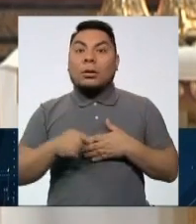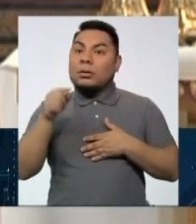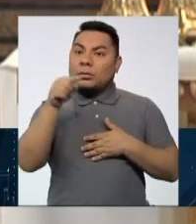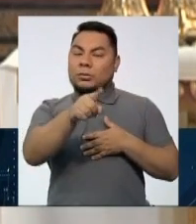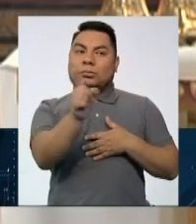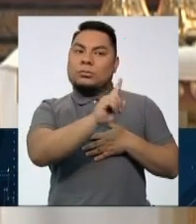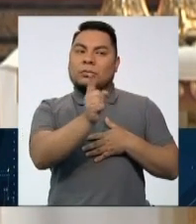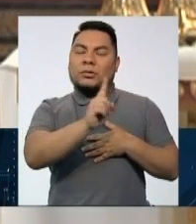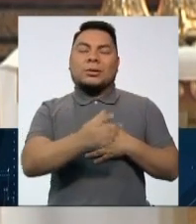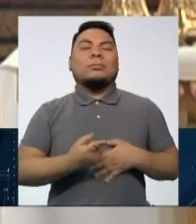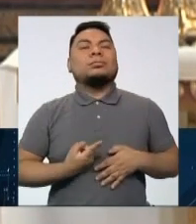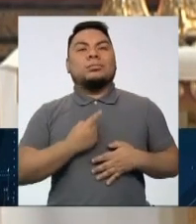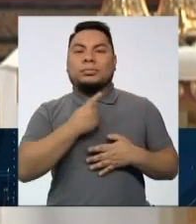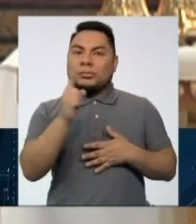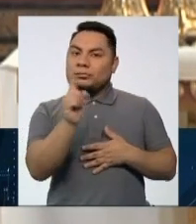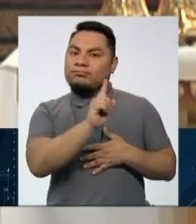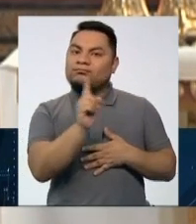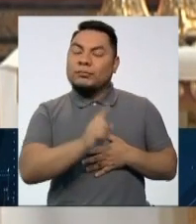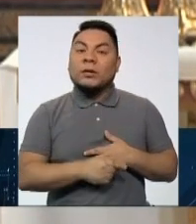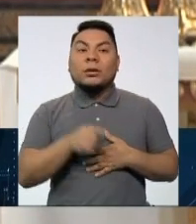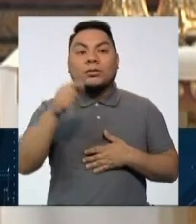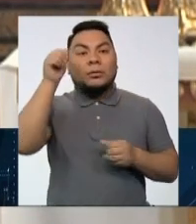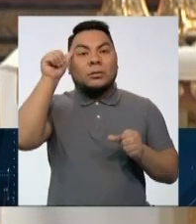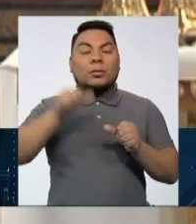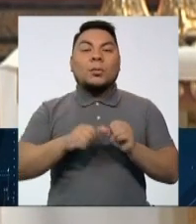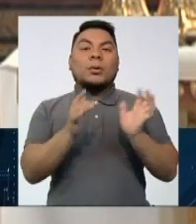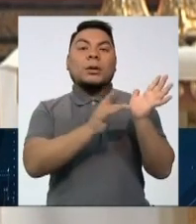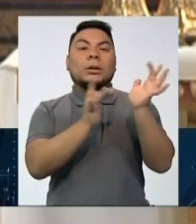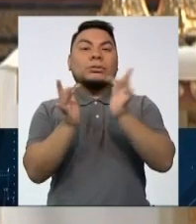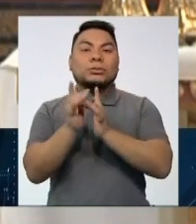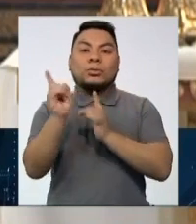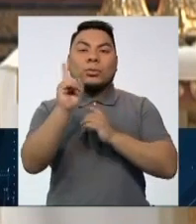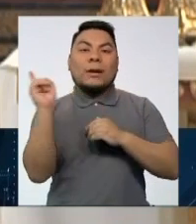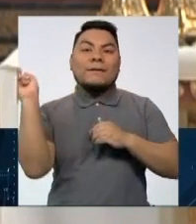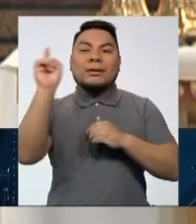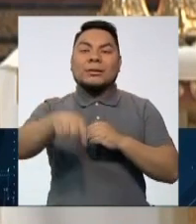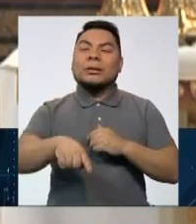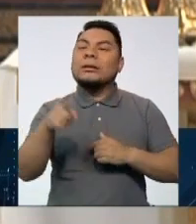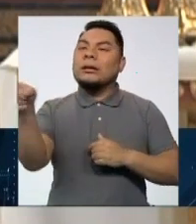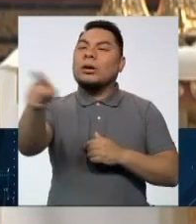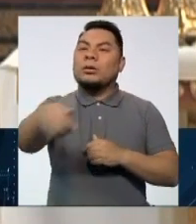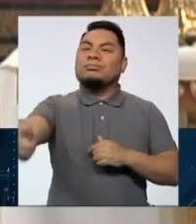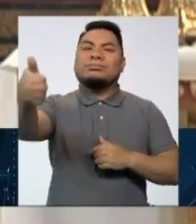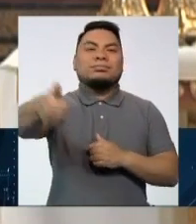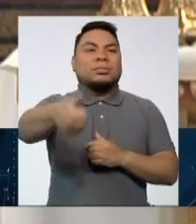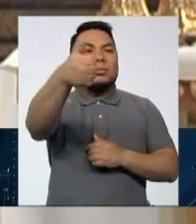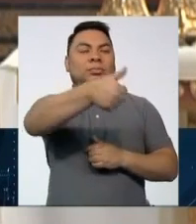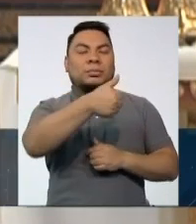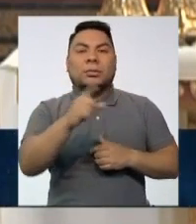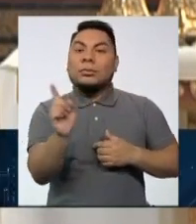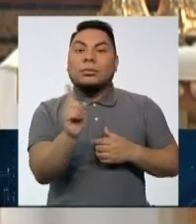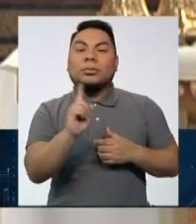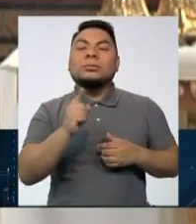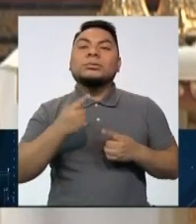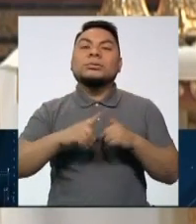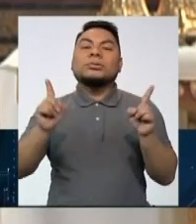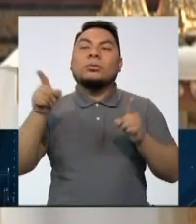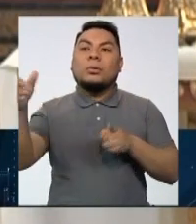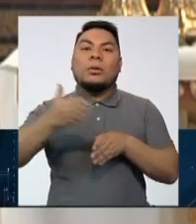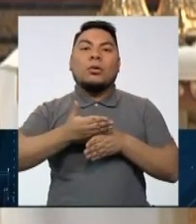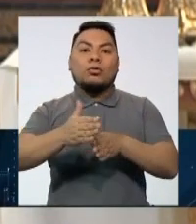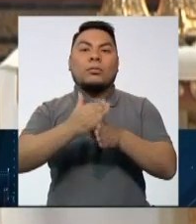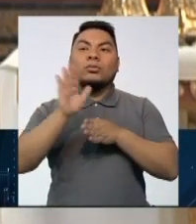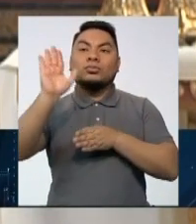Jesús no ha venido a repartir dignidades, sino a compartir su cruz, que